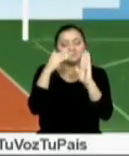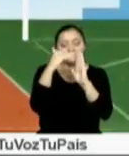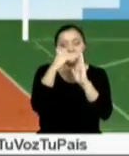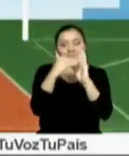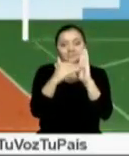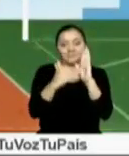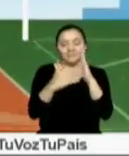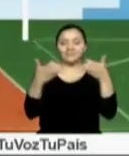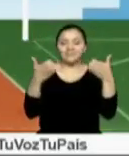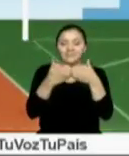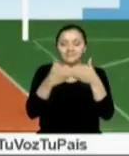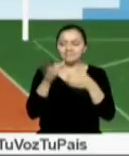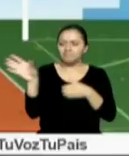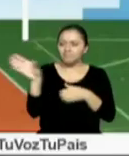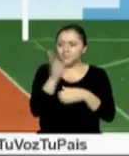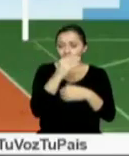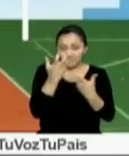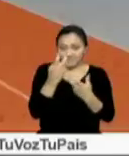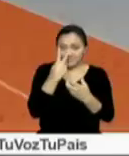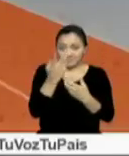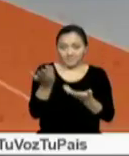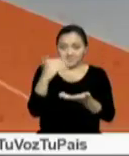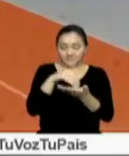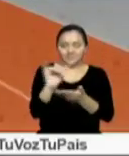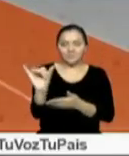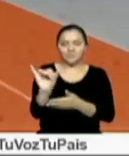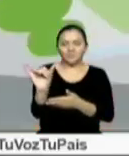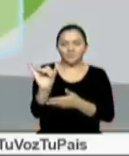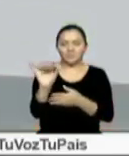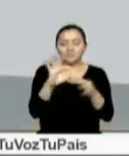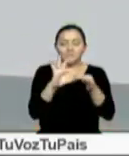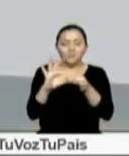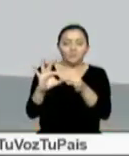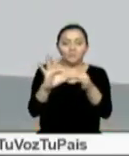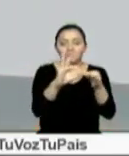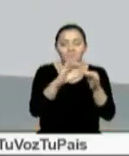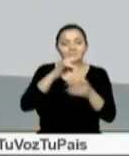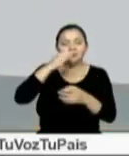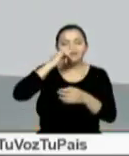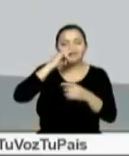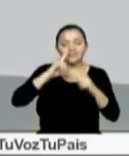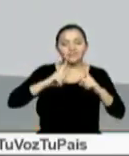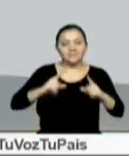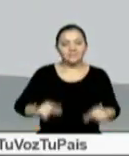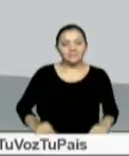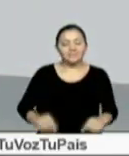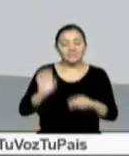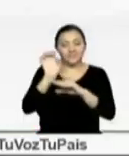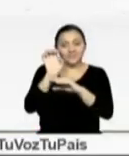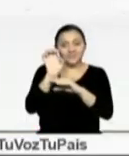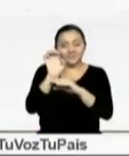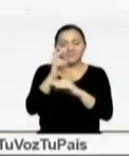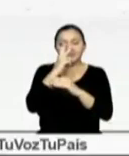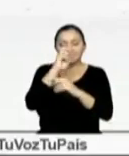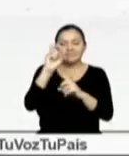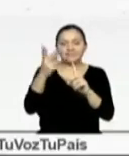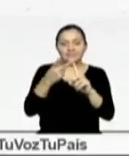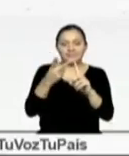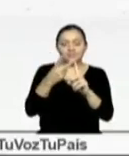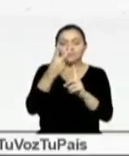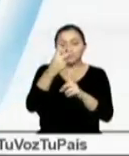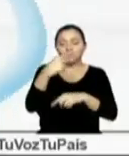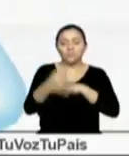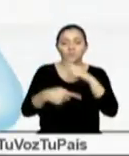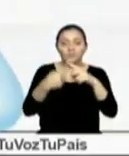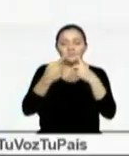equipo invencible debe ingresar al canal de YouTube Unidos por niños saludables de Ecuador la segunda temporada del programa estará al